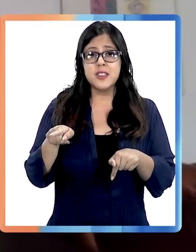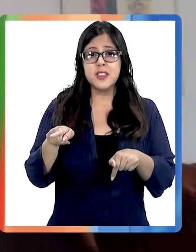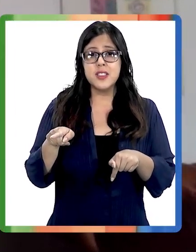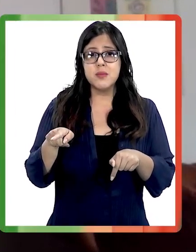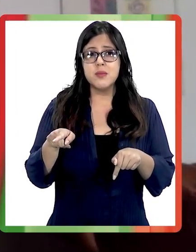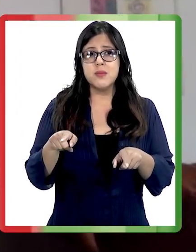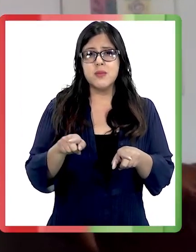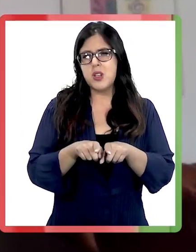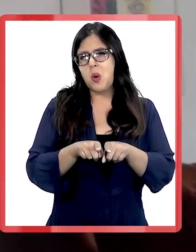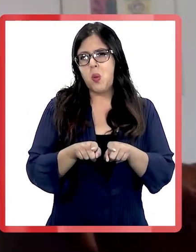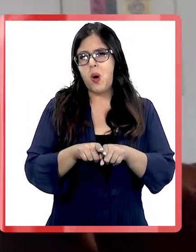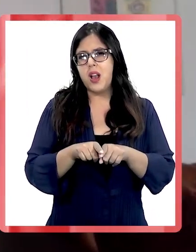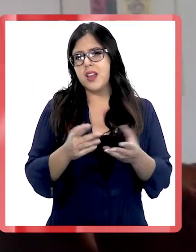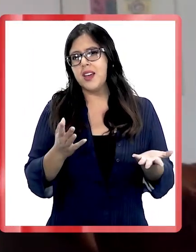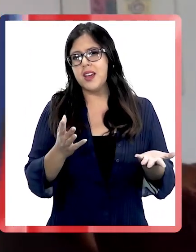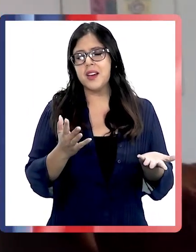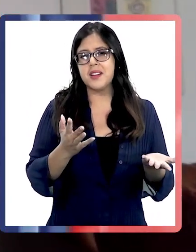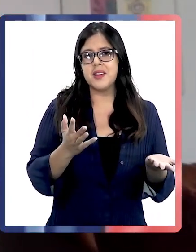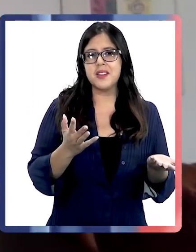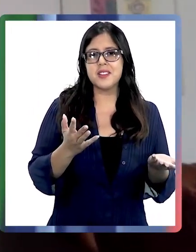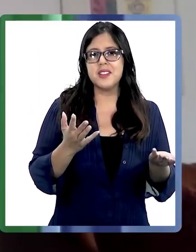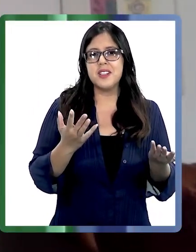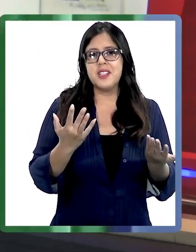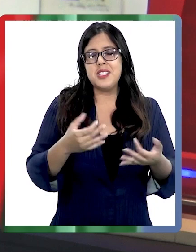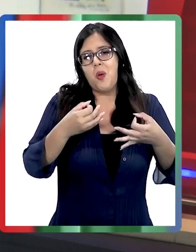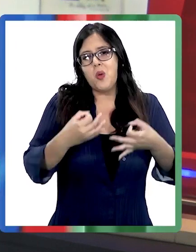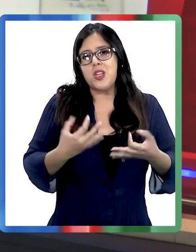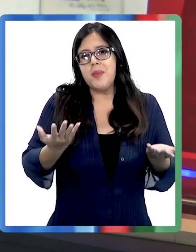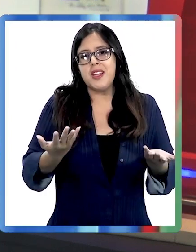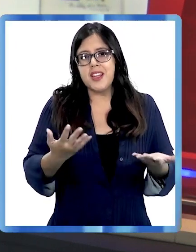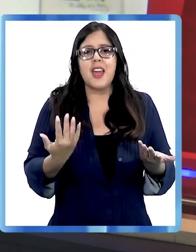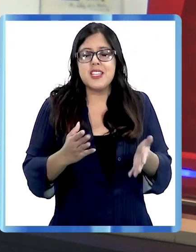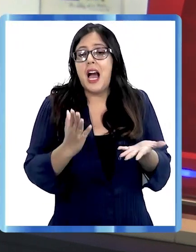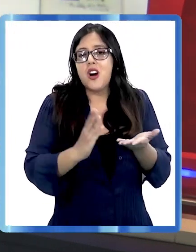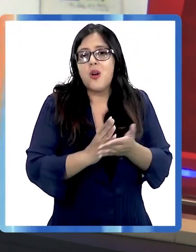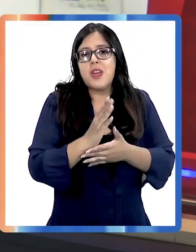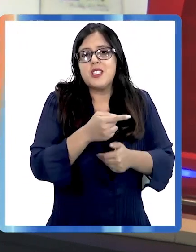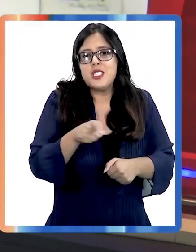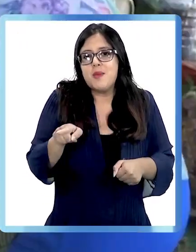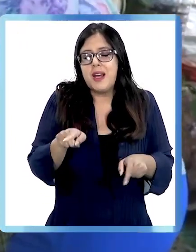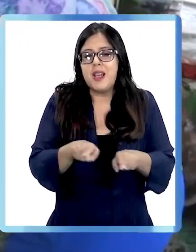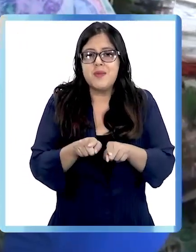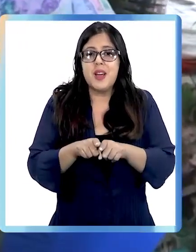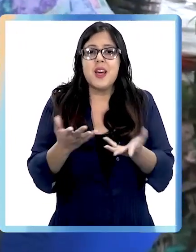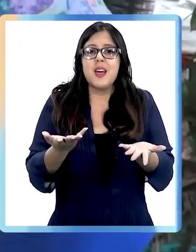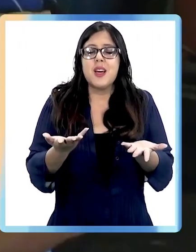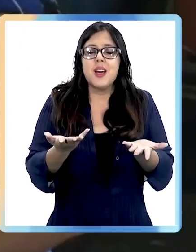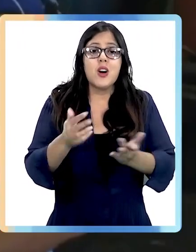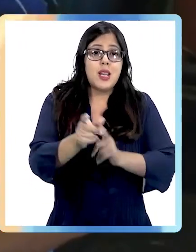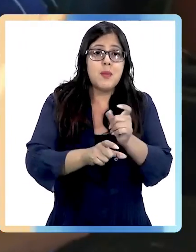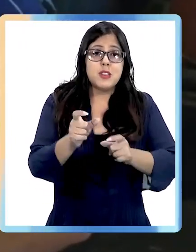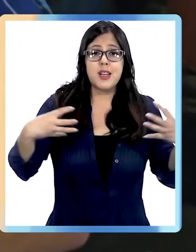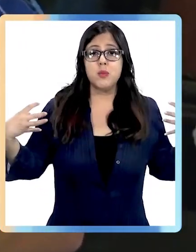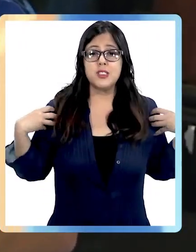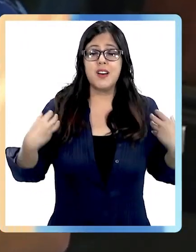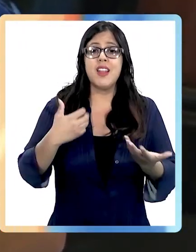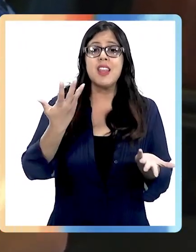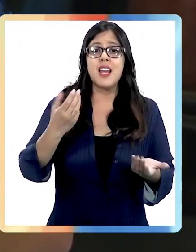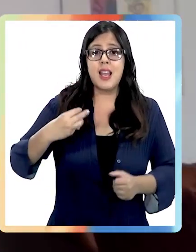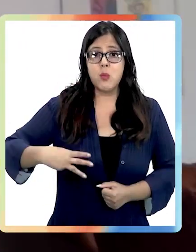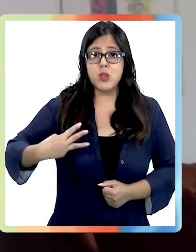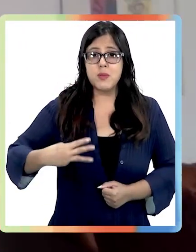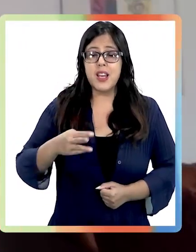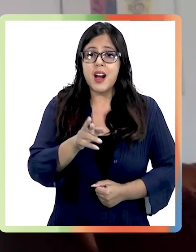Bueno, todavía estamos como a principio de la semana, pero para mí son tan largas las semanas, así que estuviéramos bien. Con los encargados de los municipios,